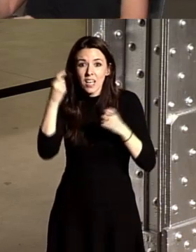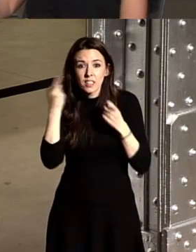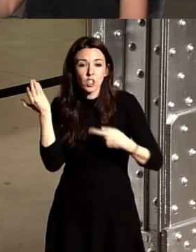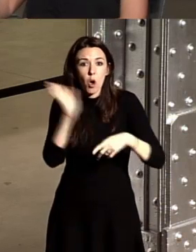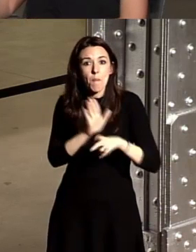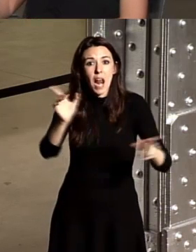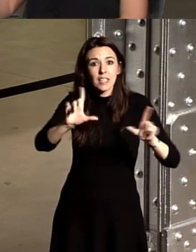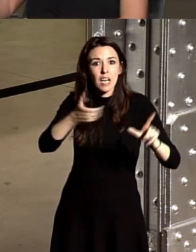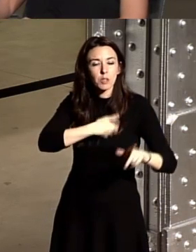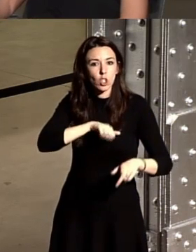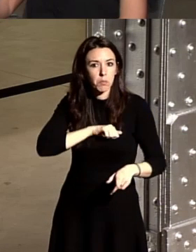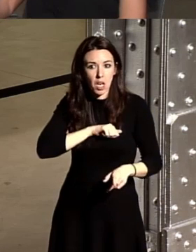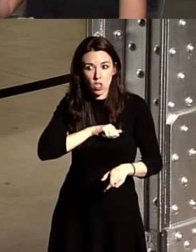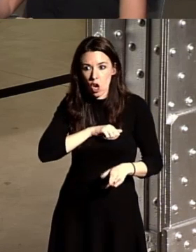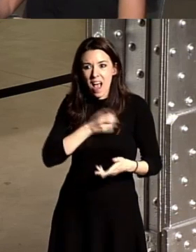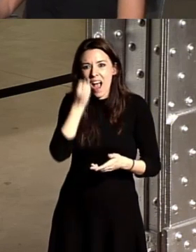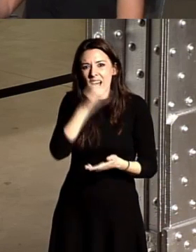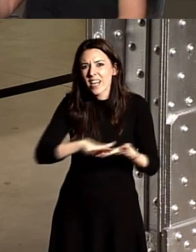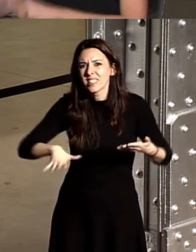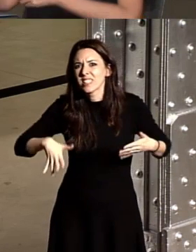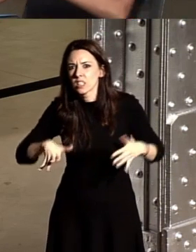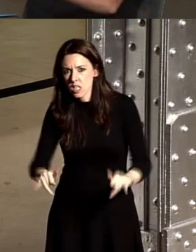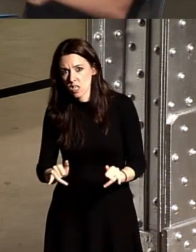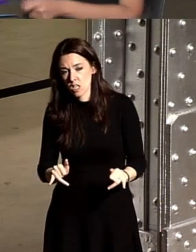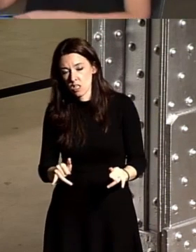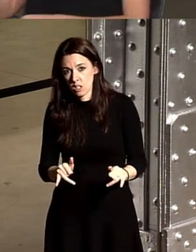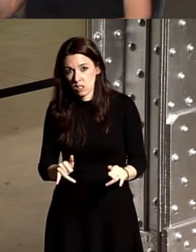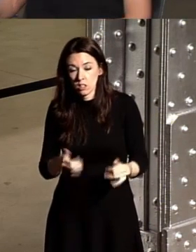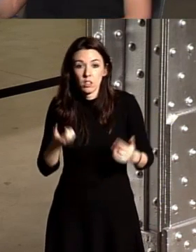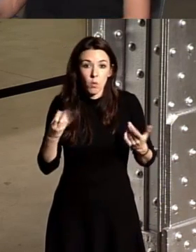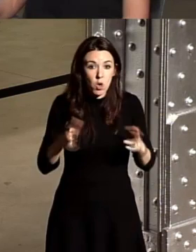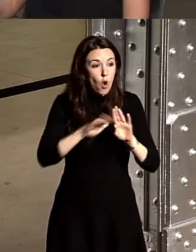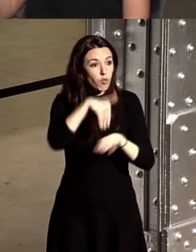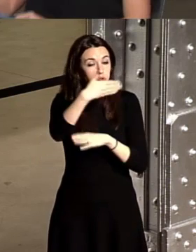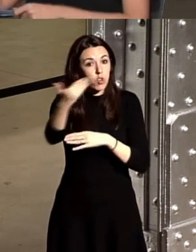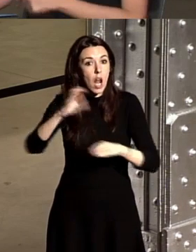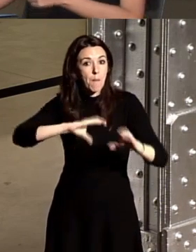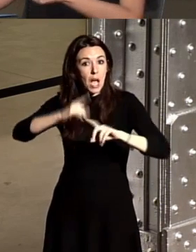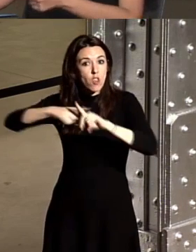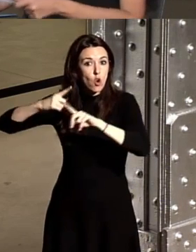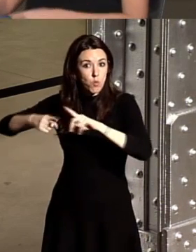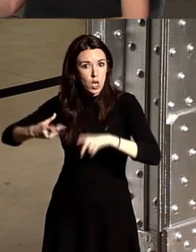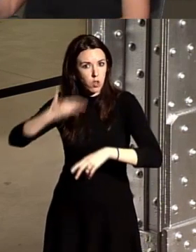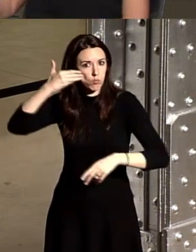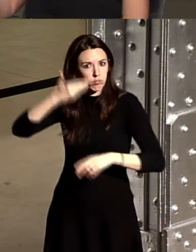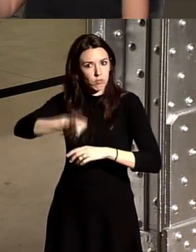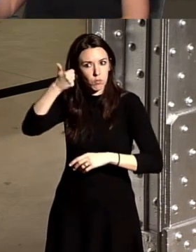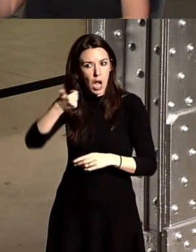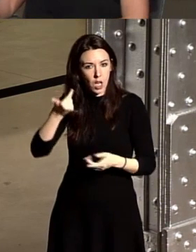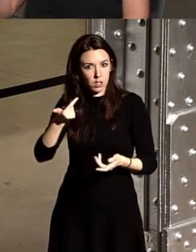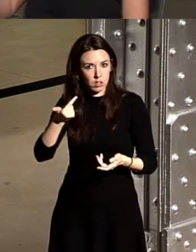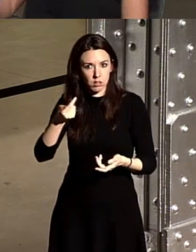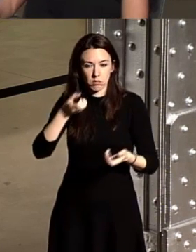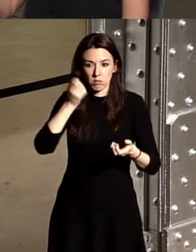televisión española y ni gratis, ¿no? Y sin embargo, bueno, pues fuera los medios de comunicación más prestigiosos del mundo les pagan muy